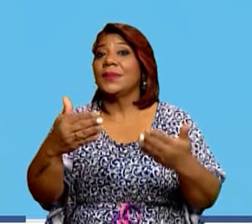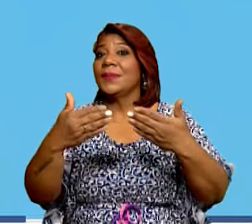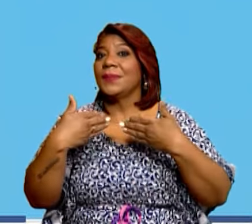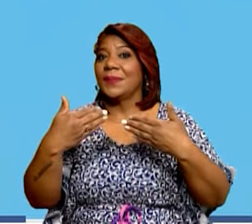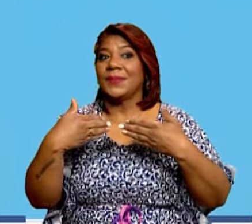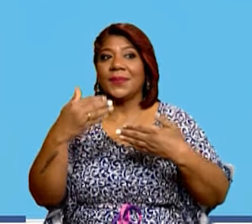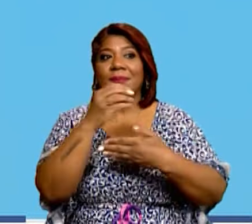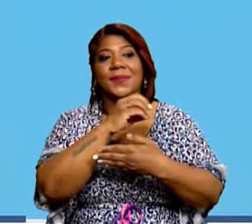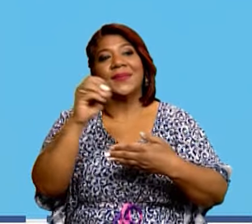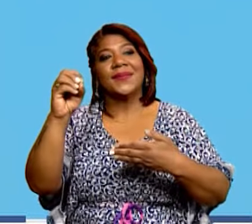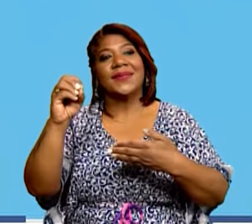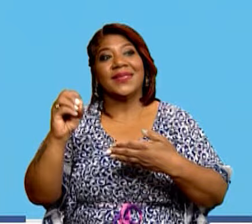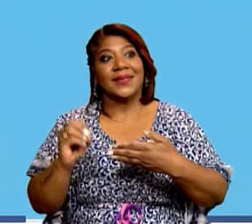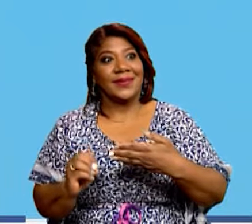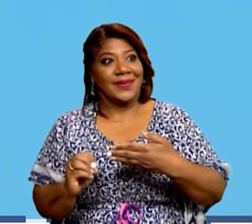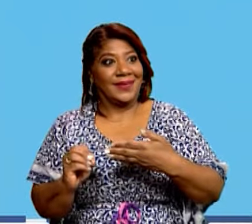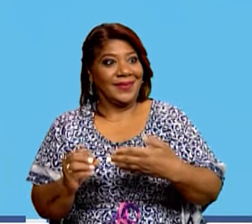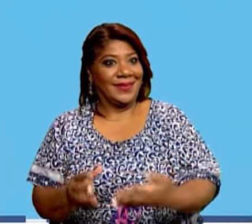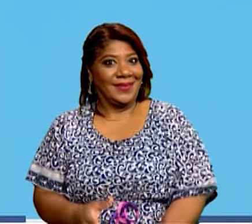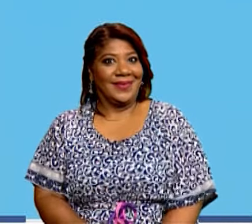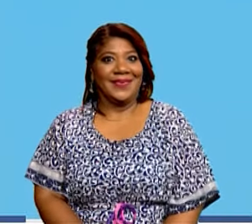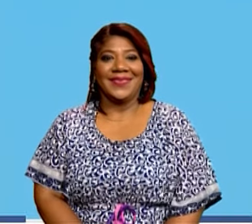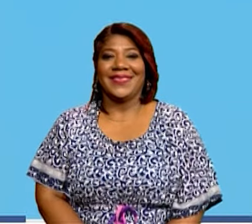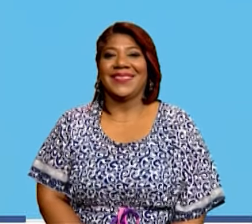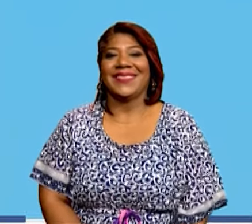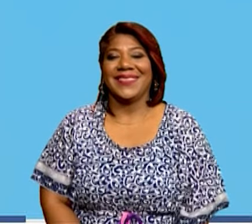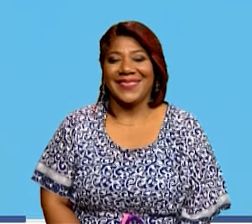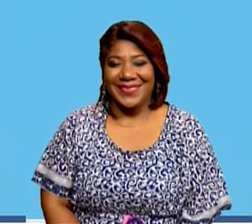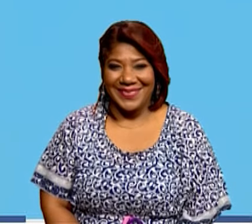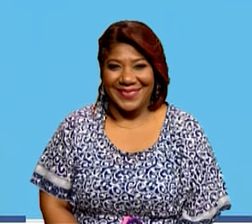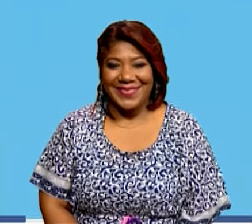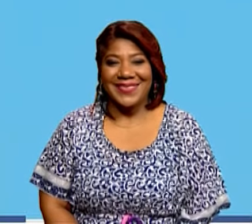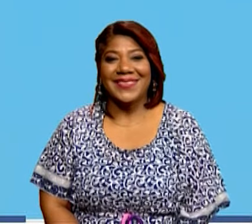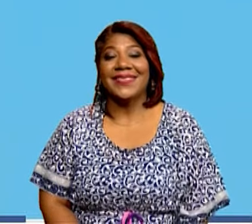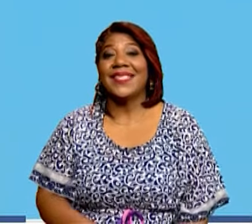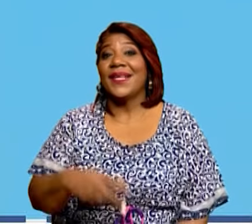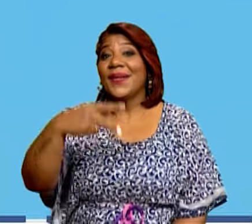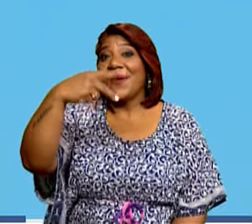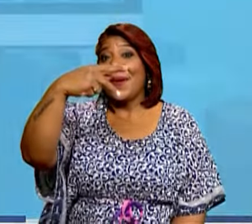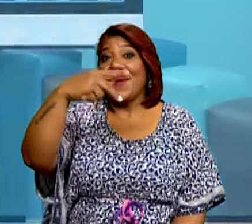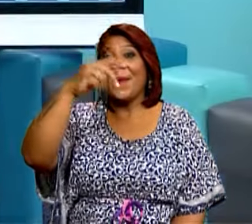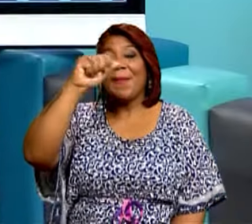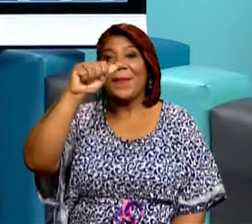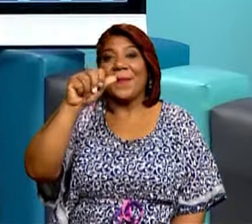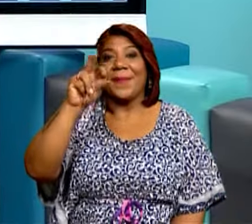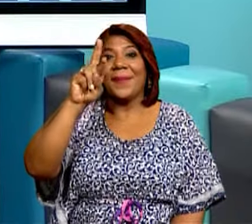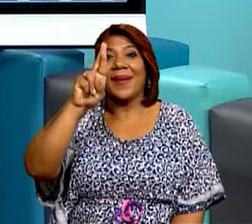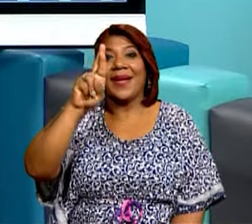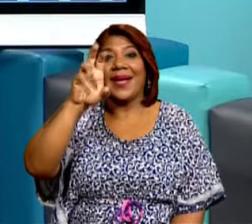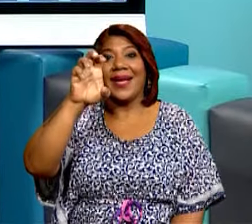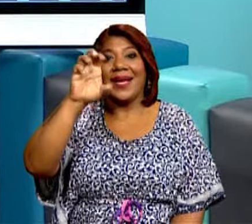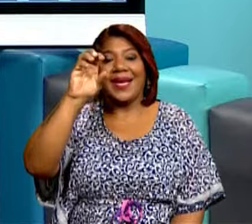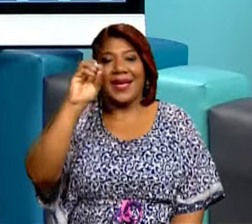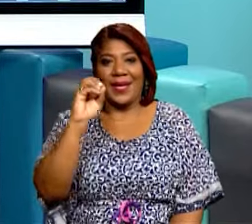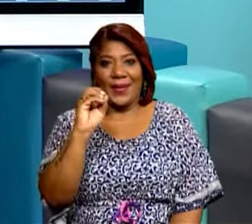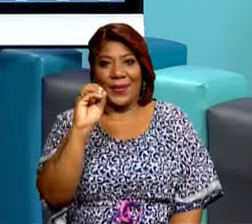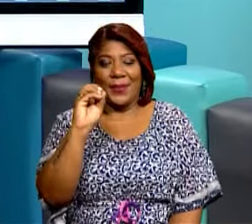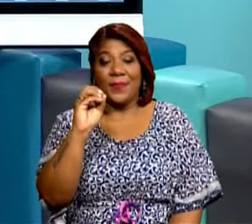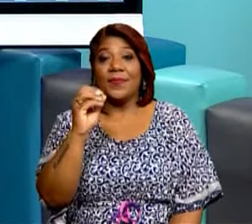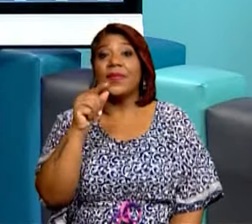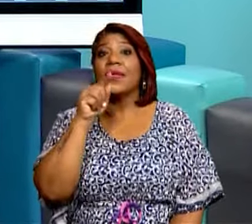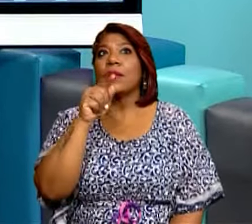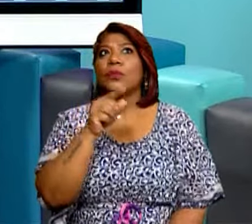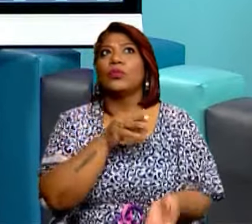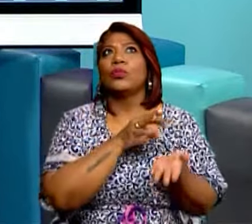Oeste. Aquí vamos a hacer un match en esta prueba, repasando y reforzando las capitales y las